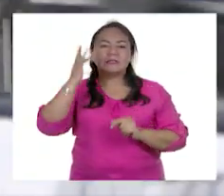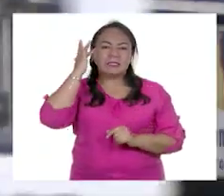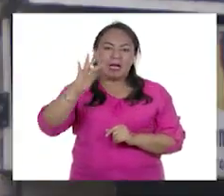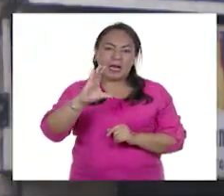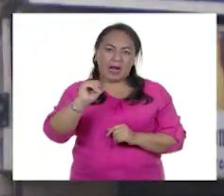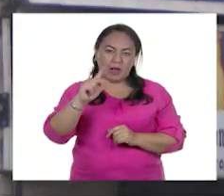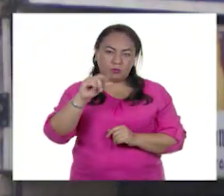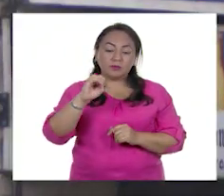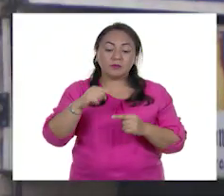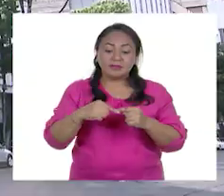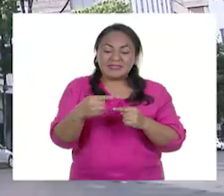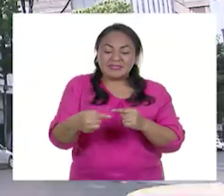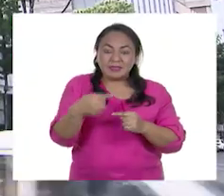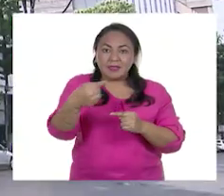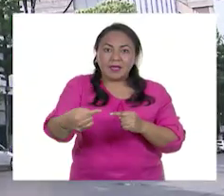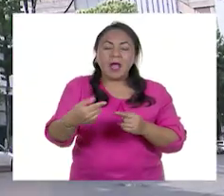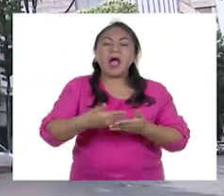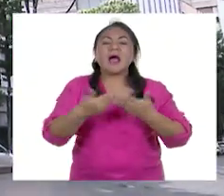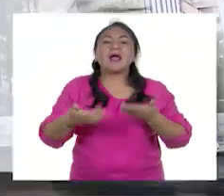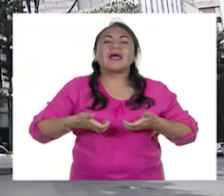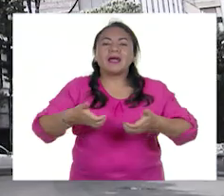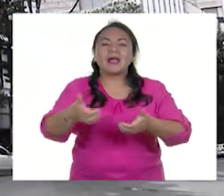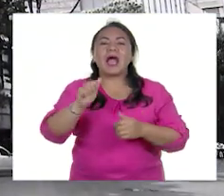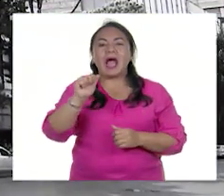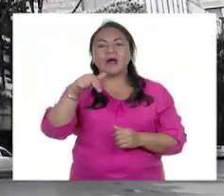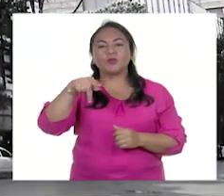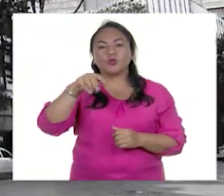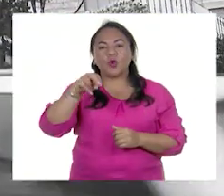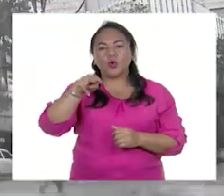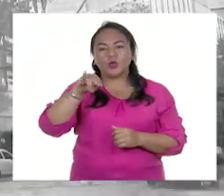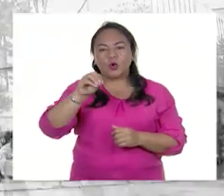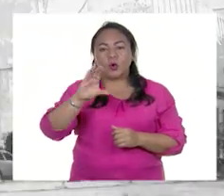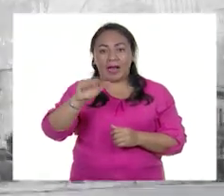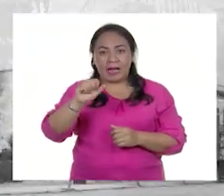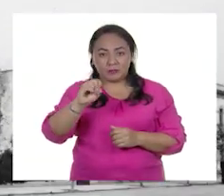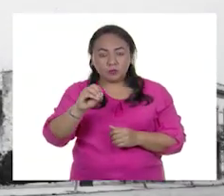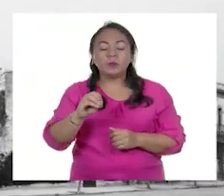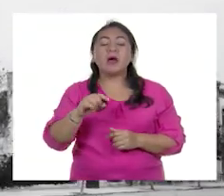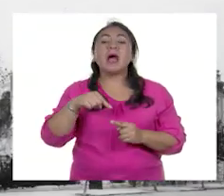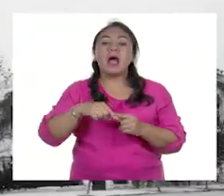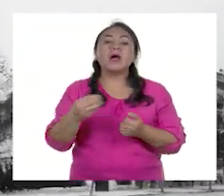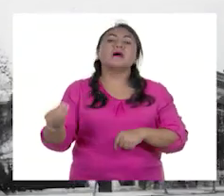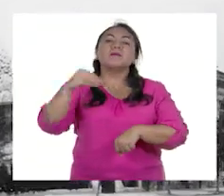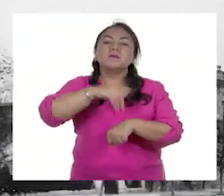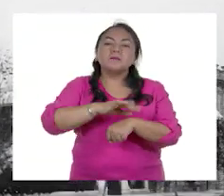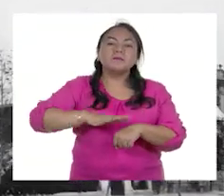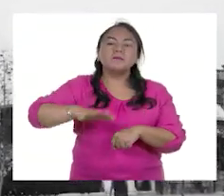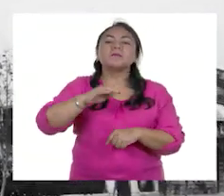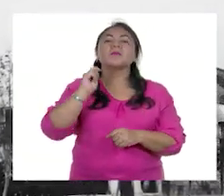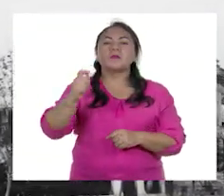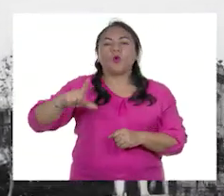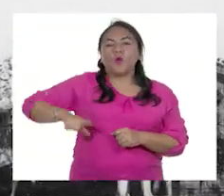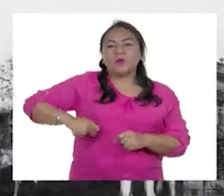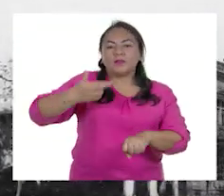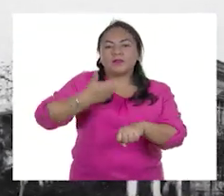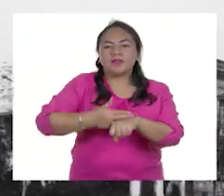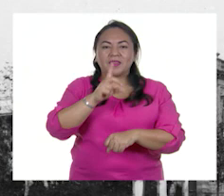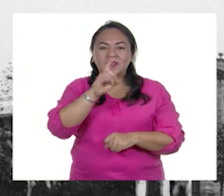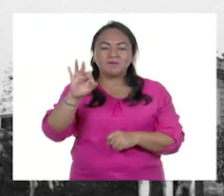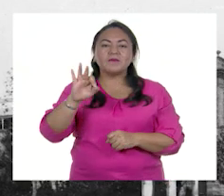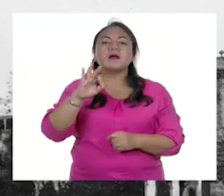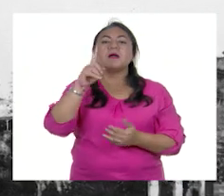cuadras, en la calle de Artes, hoy llamada Antonio Caso, se ubicó la residencia de Guillermo de Landa y Escandón, gobernador del Distrito Federal